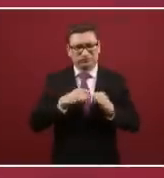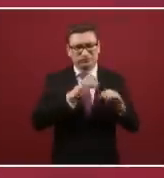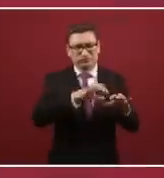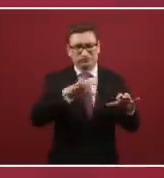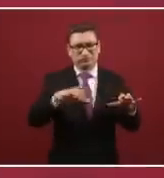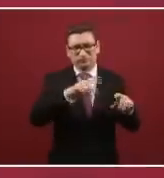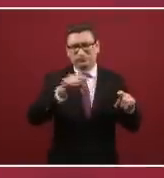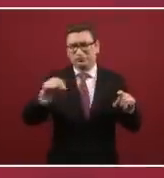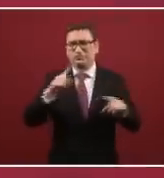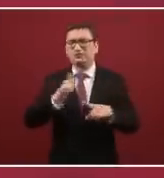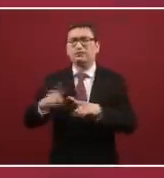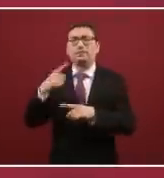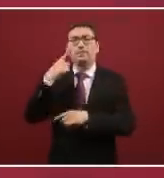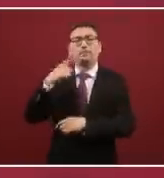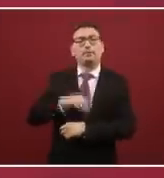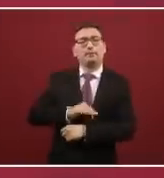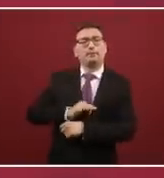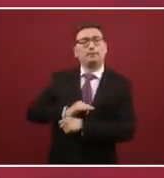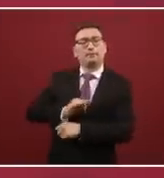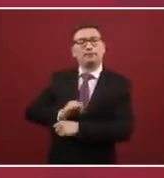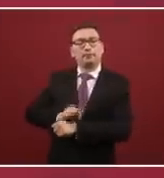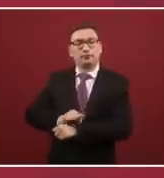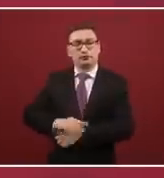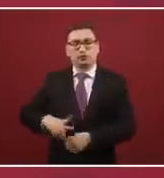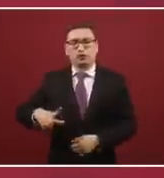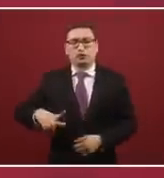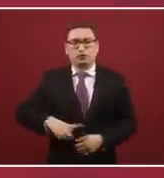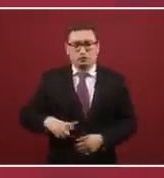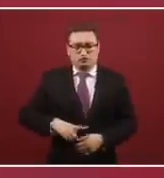para defenderlos. El gobierno estaba tomado,